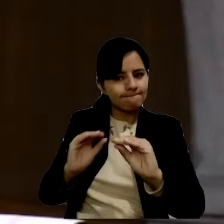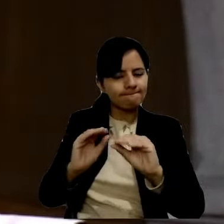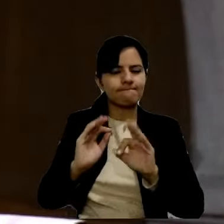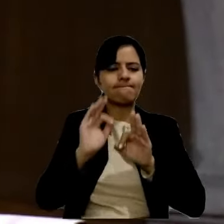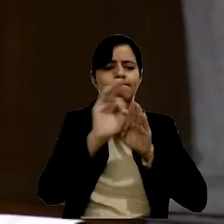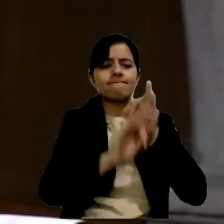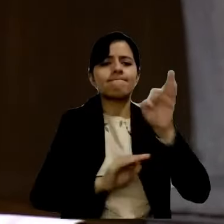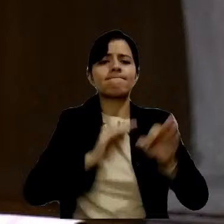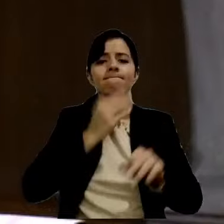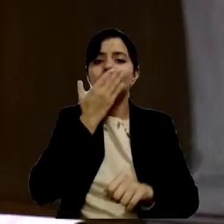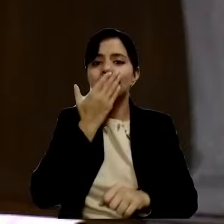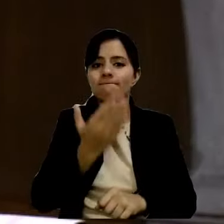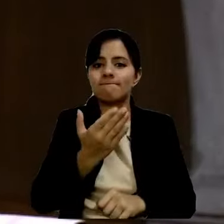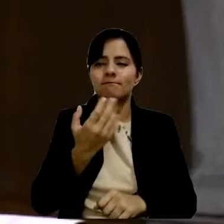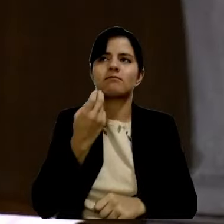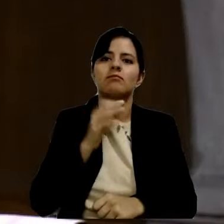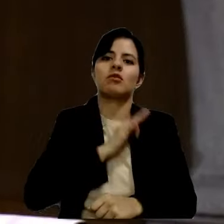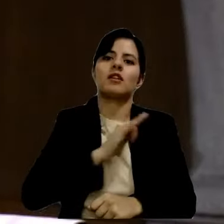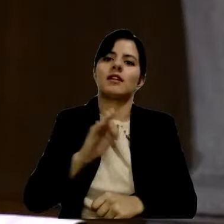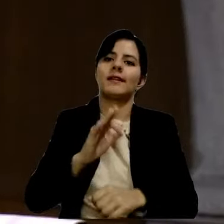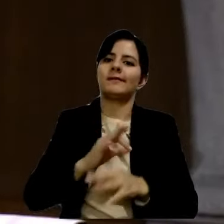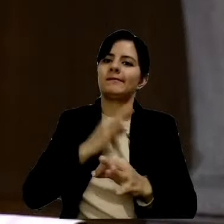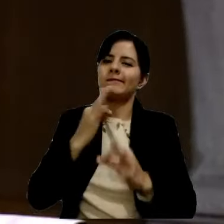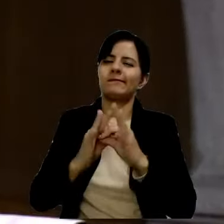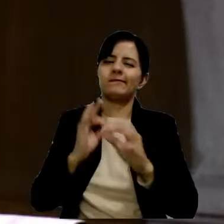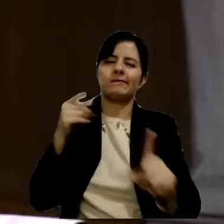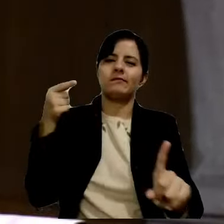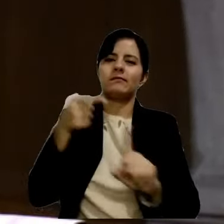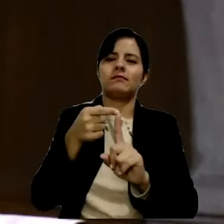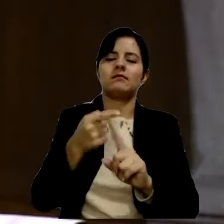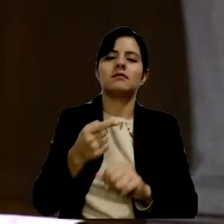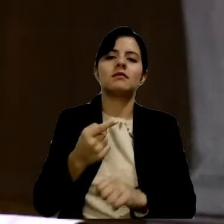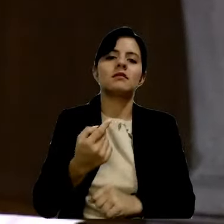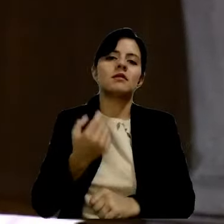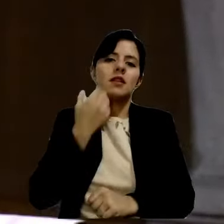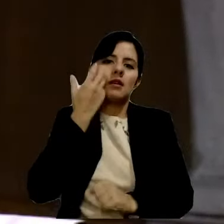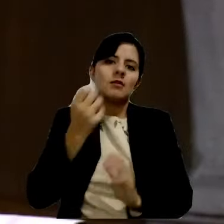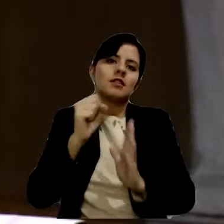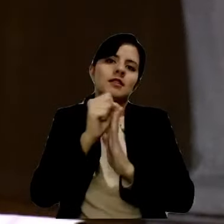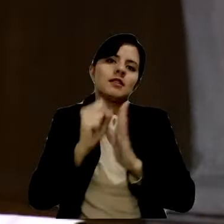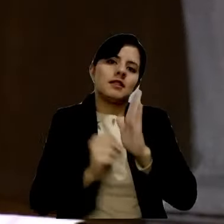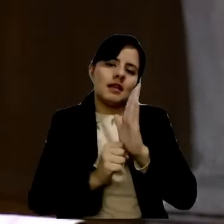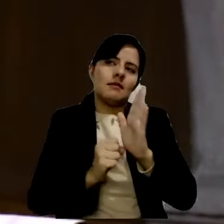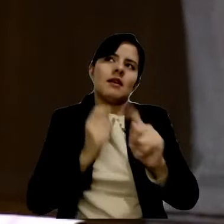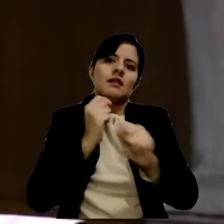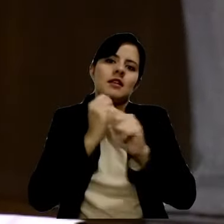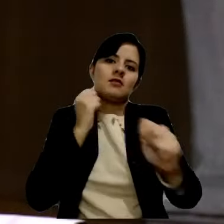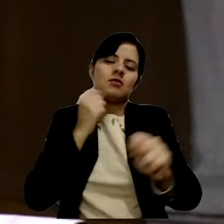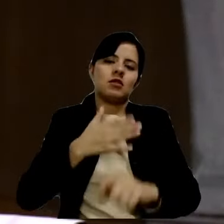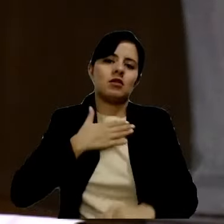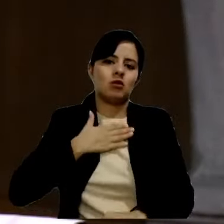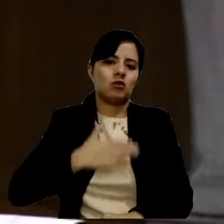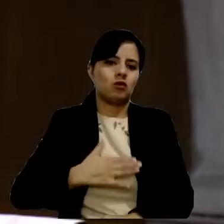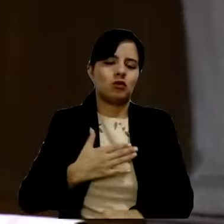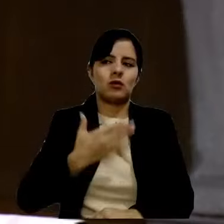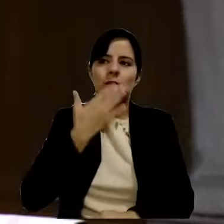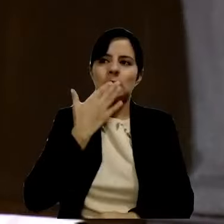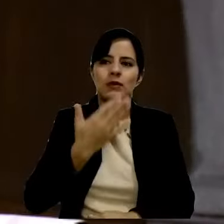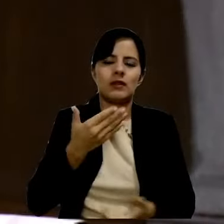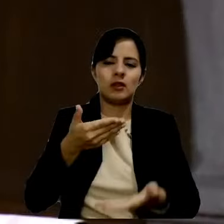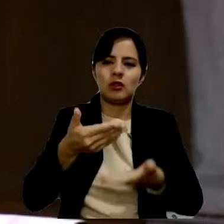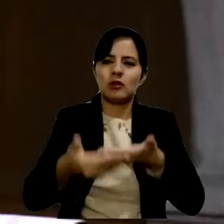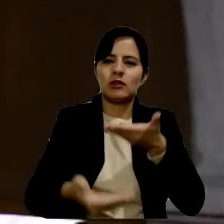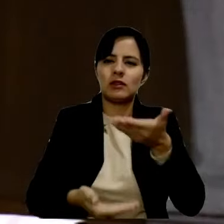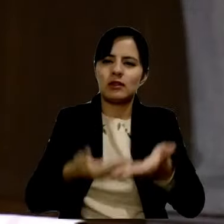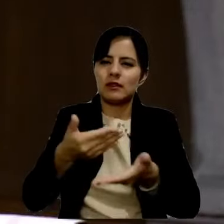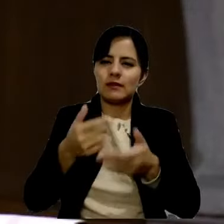anterior con la finalidad de construir un sistema de transporte más justo eficiente y orientado al servicio y que sea un